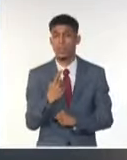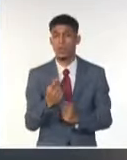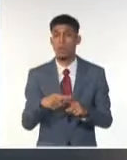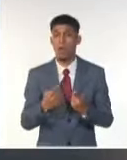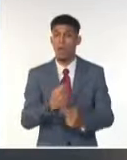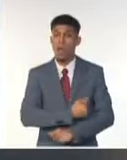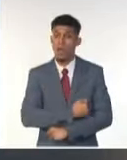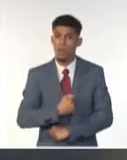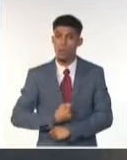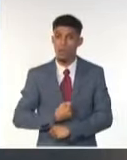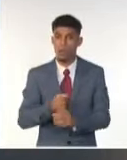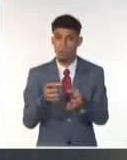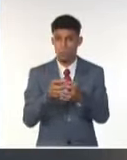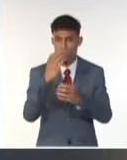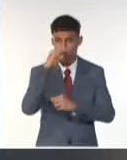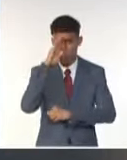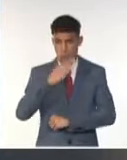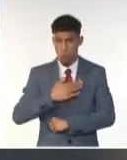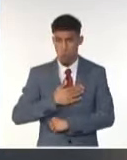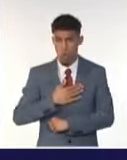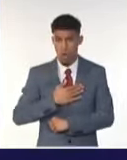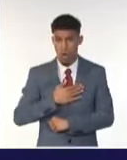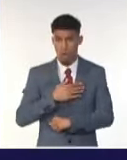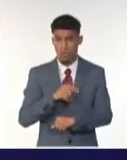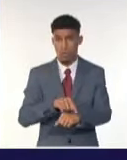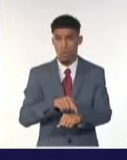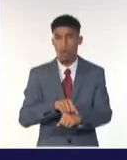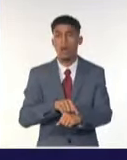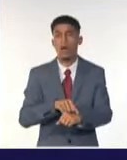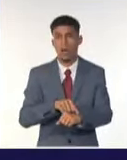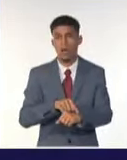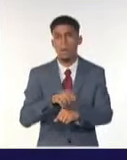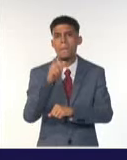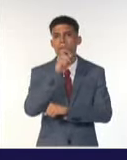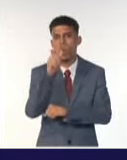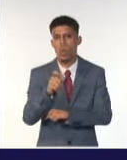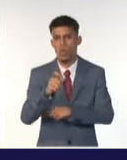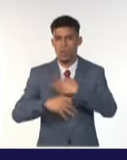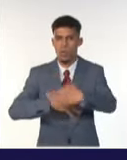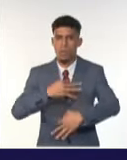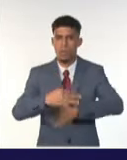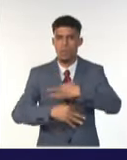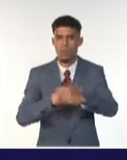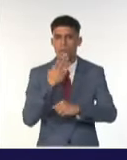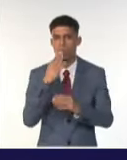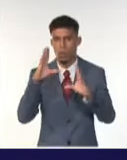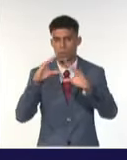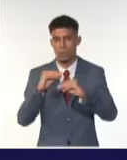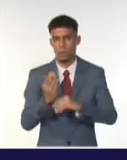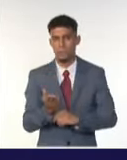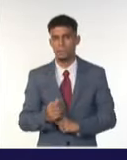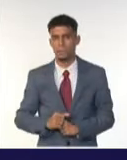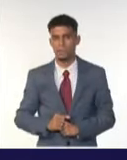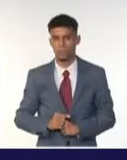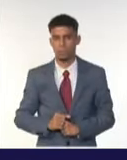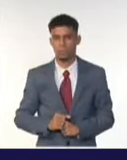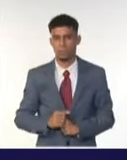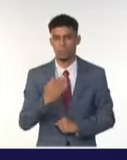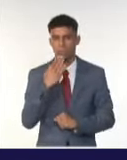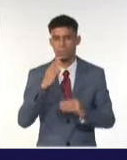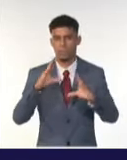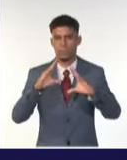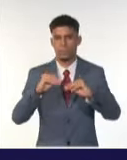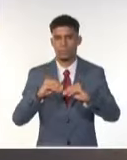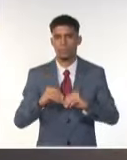esfuerzo anticubano de última hora? Con el análisis en el estudio, el colega Jorge Legañoa. ¿Cómo estás, Jorge? Buenas noches. Buenas noches, Rey,